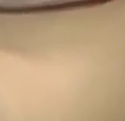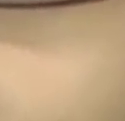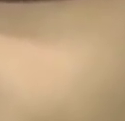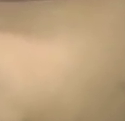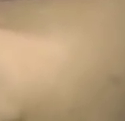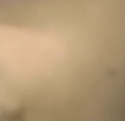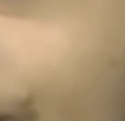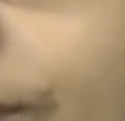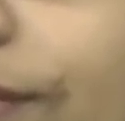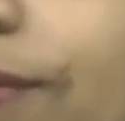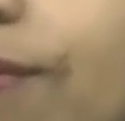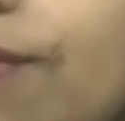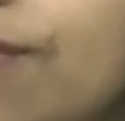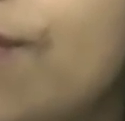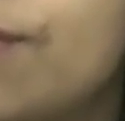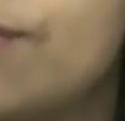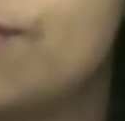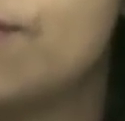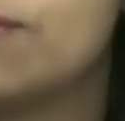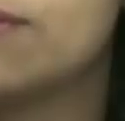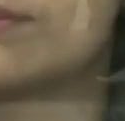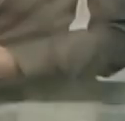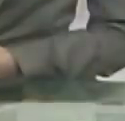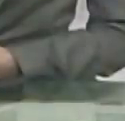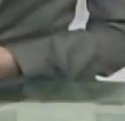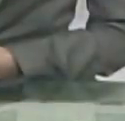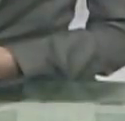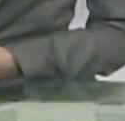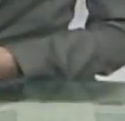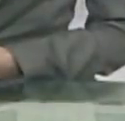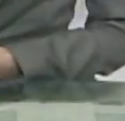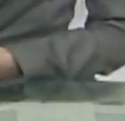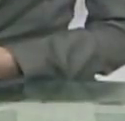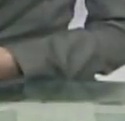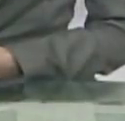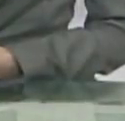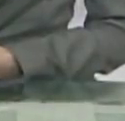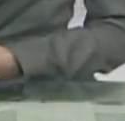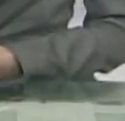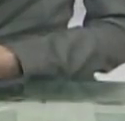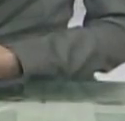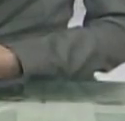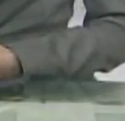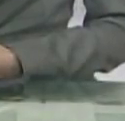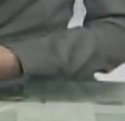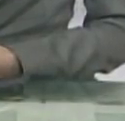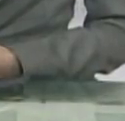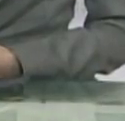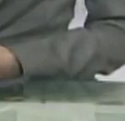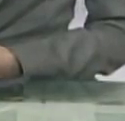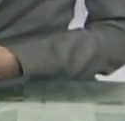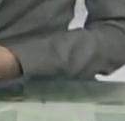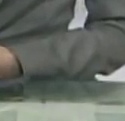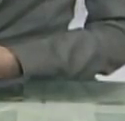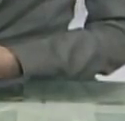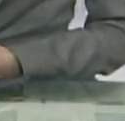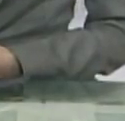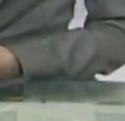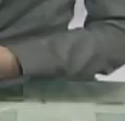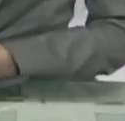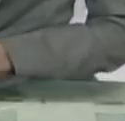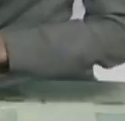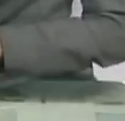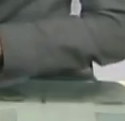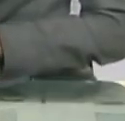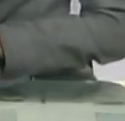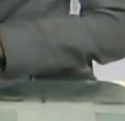información y con ella retornamos a los estudios. Adelante. Bien, durante esta actividad el presidente de la República Bolivariana de Venezuela,